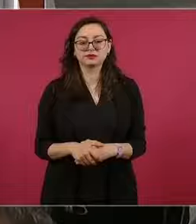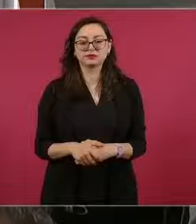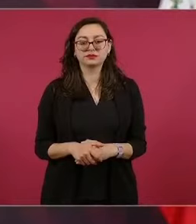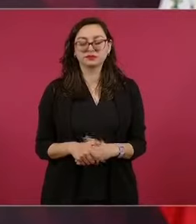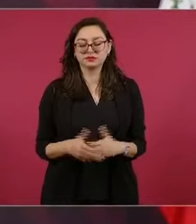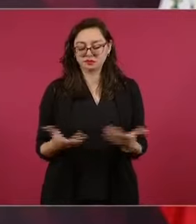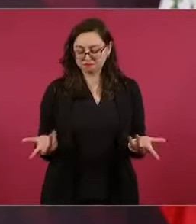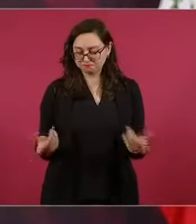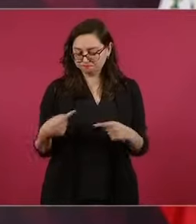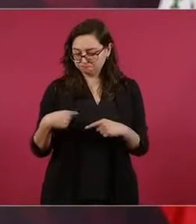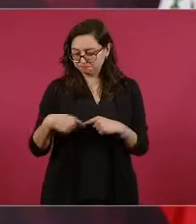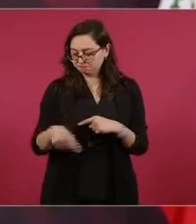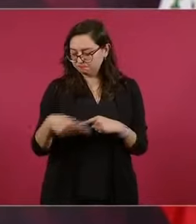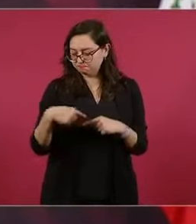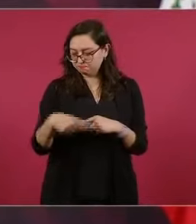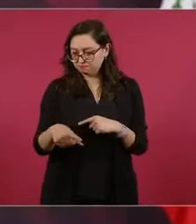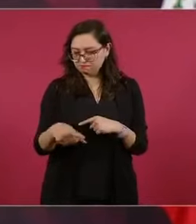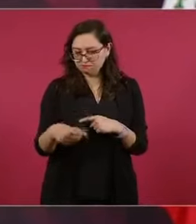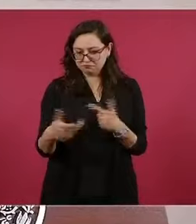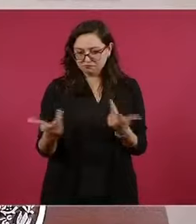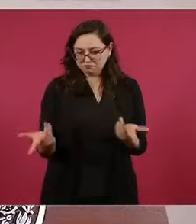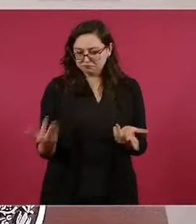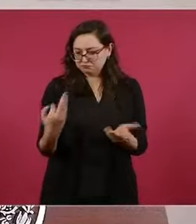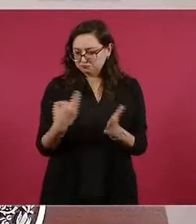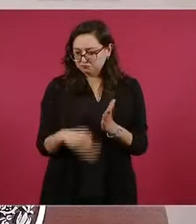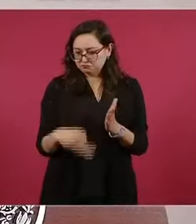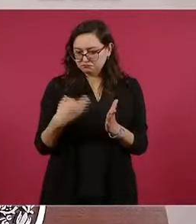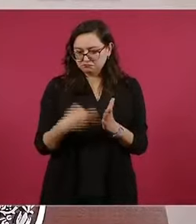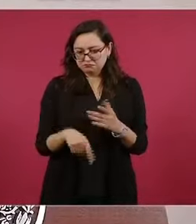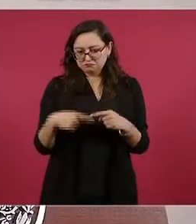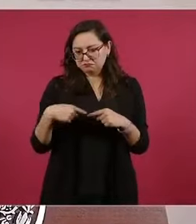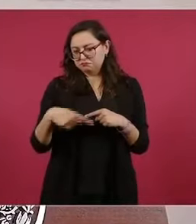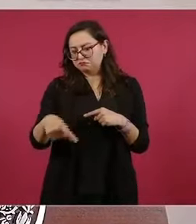¿cuánto falta? Como